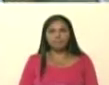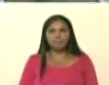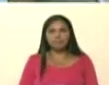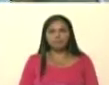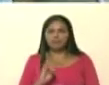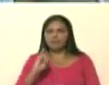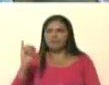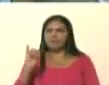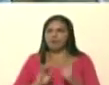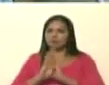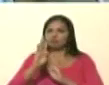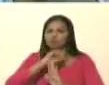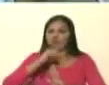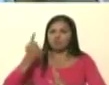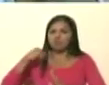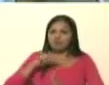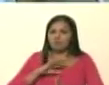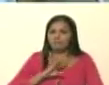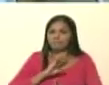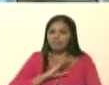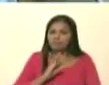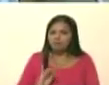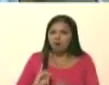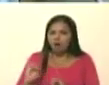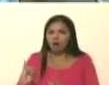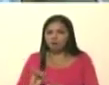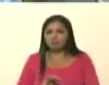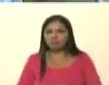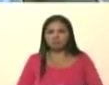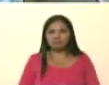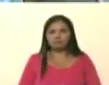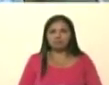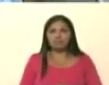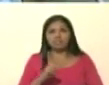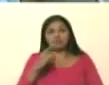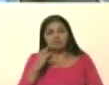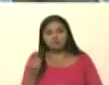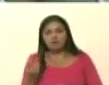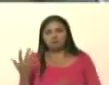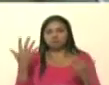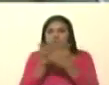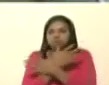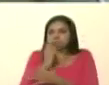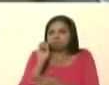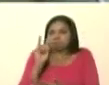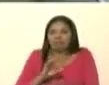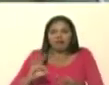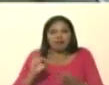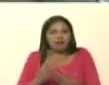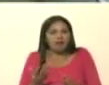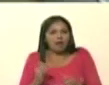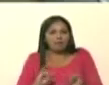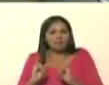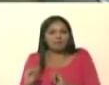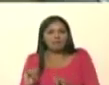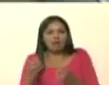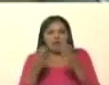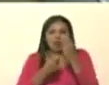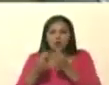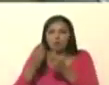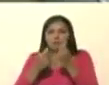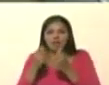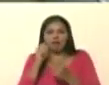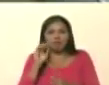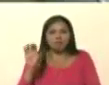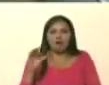la evolución que ha tenido este sector que fue un sector invisible para la economía del país no tenía